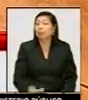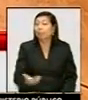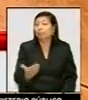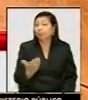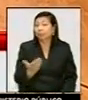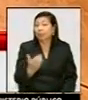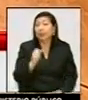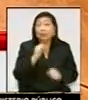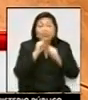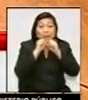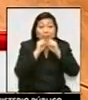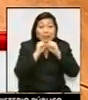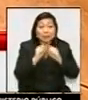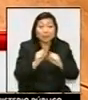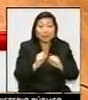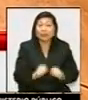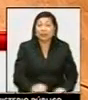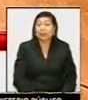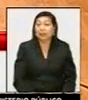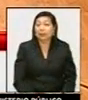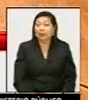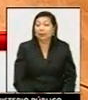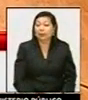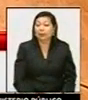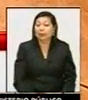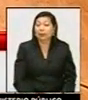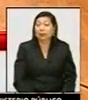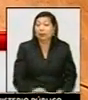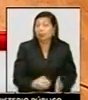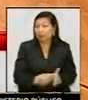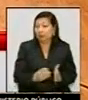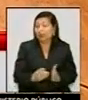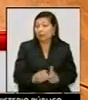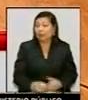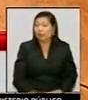al secretario técnico que exponga resumidamente el predictamen.